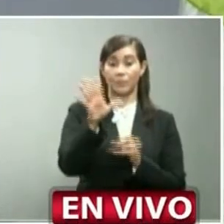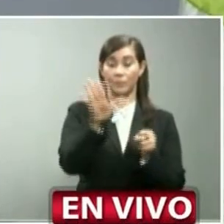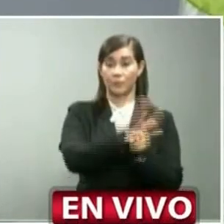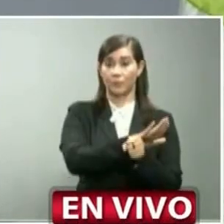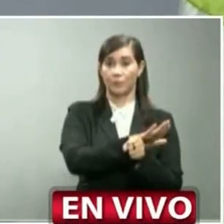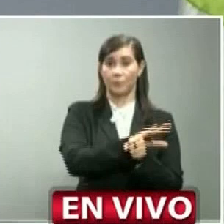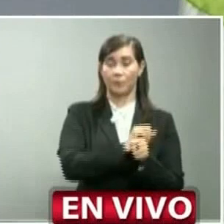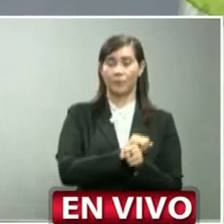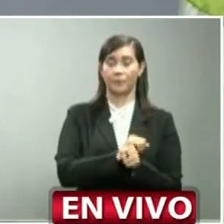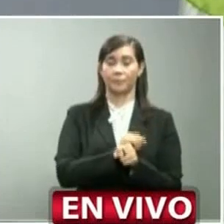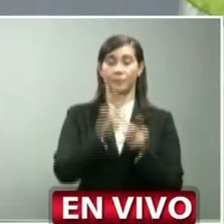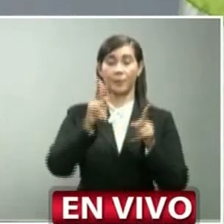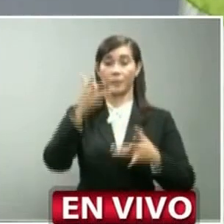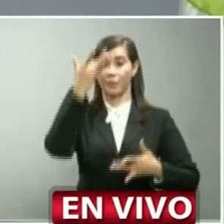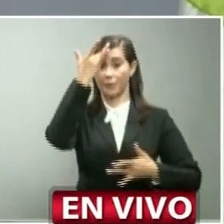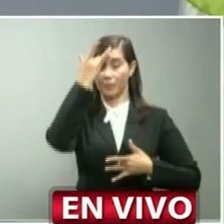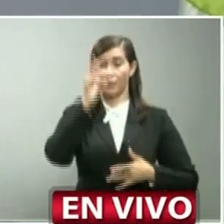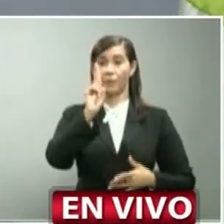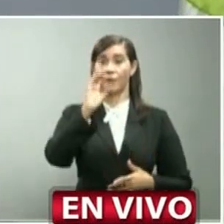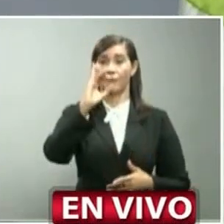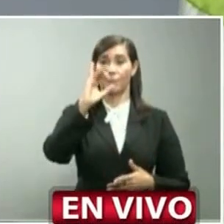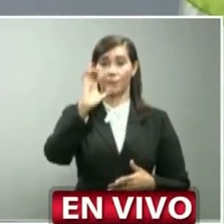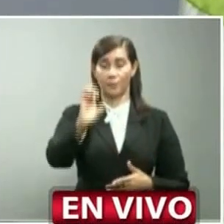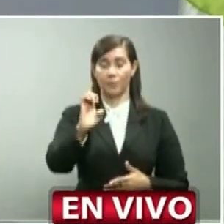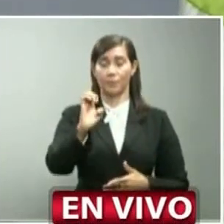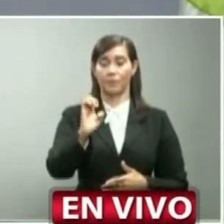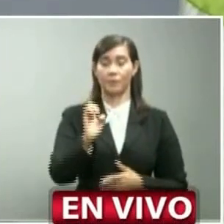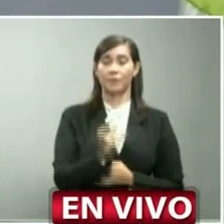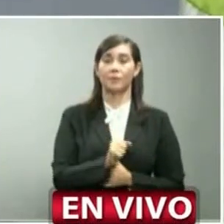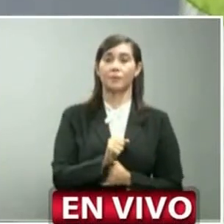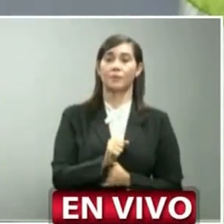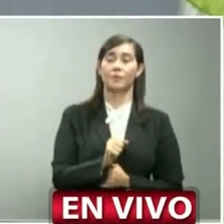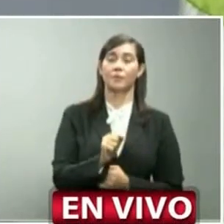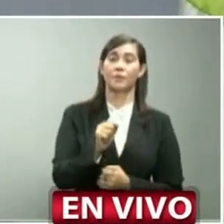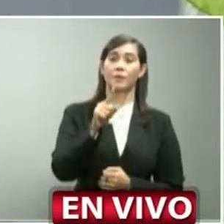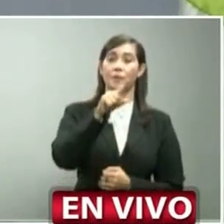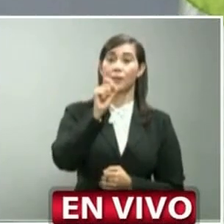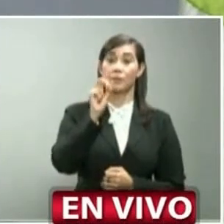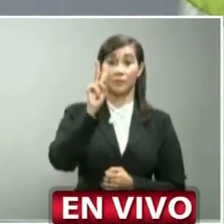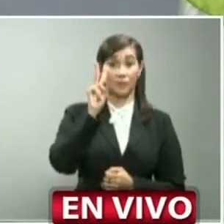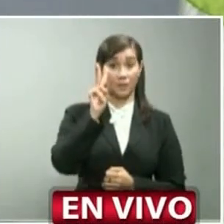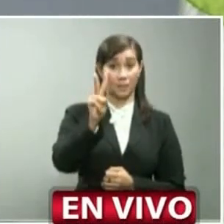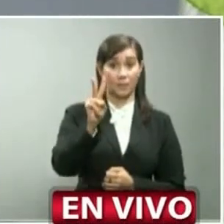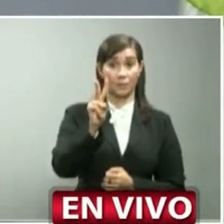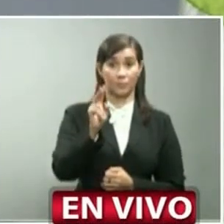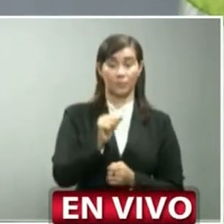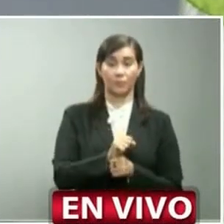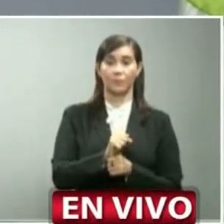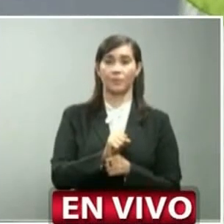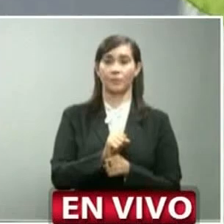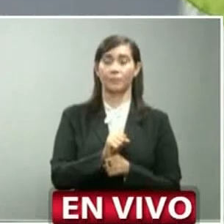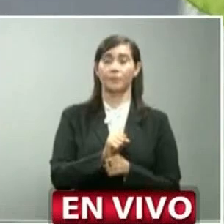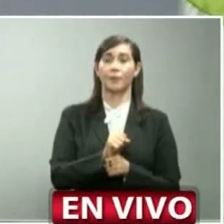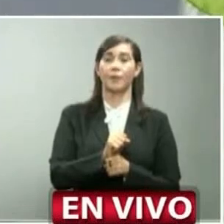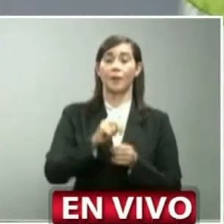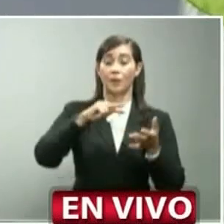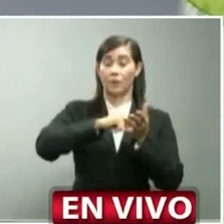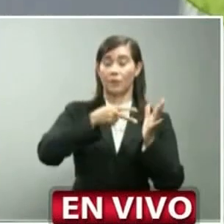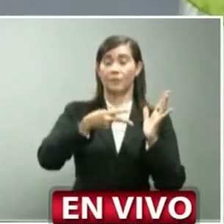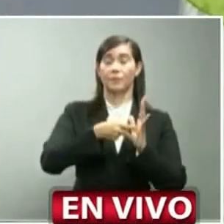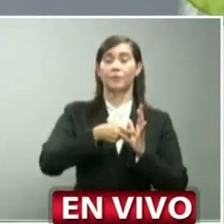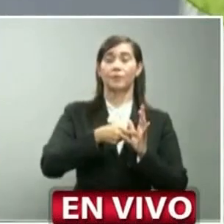UCI, 102, de un total de 135 camas de UCI disponibles,